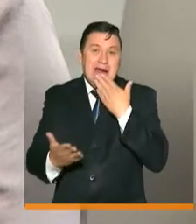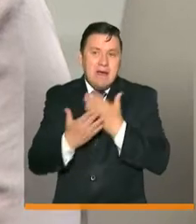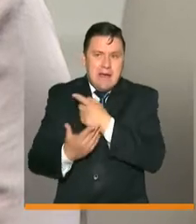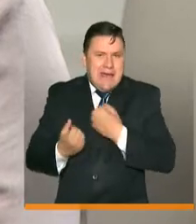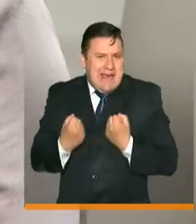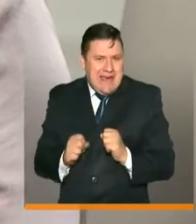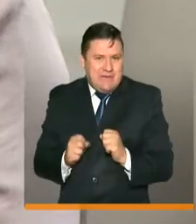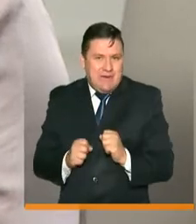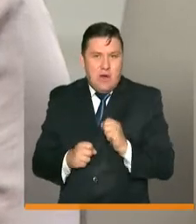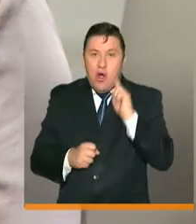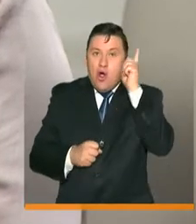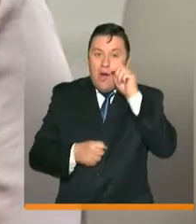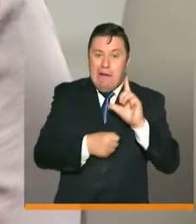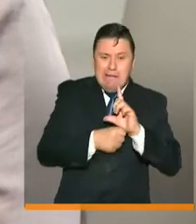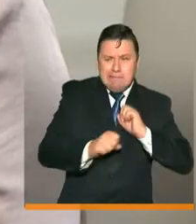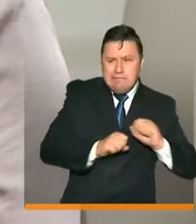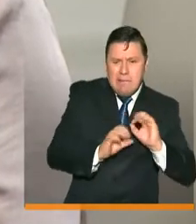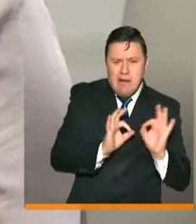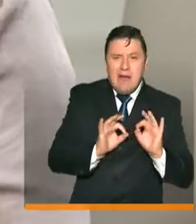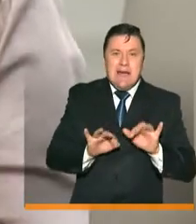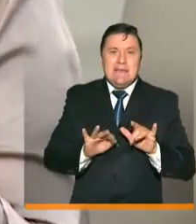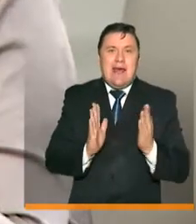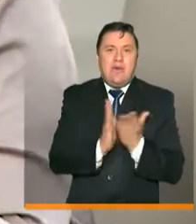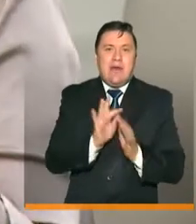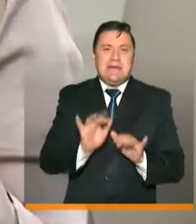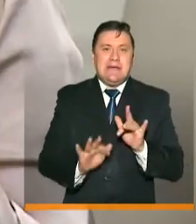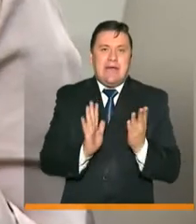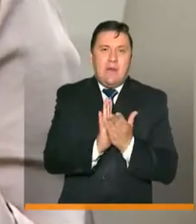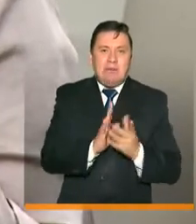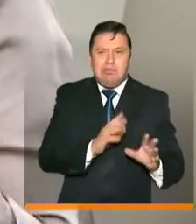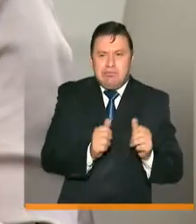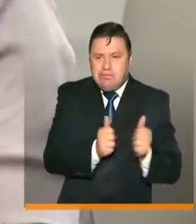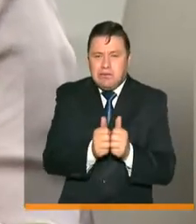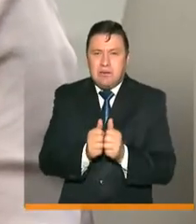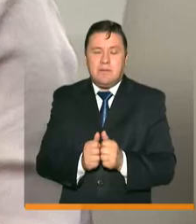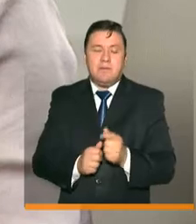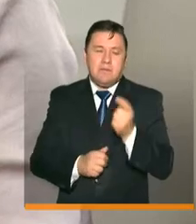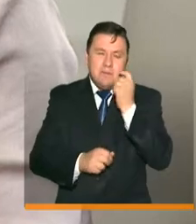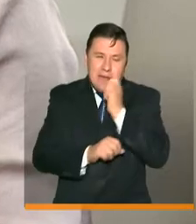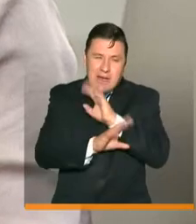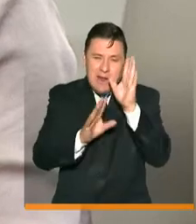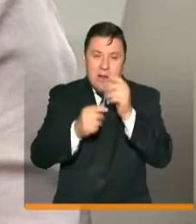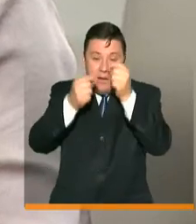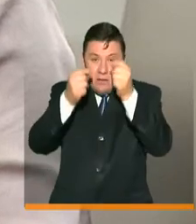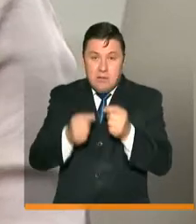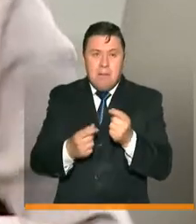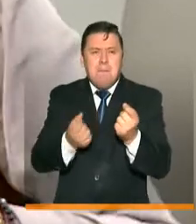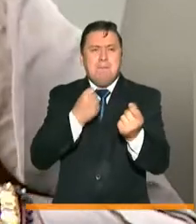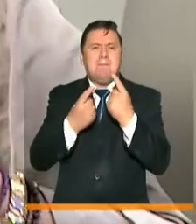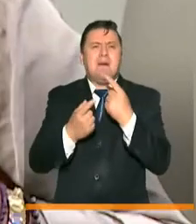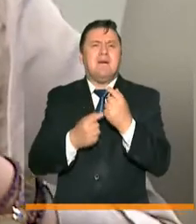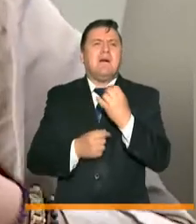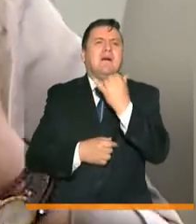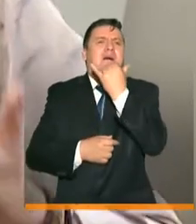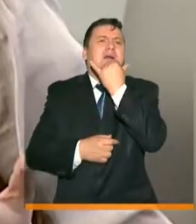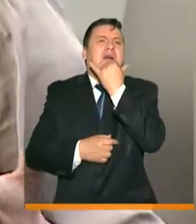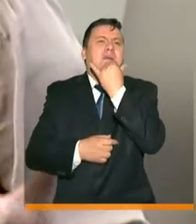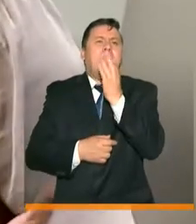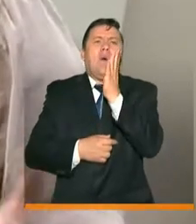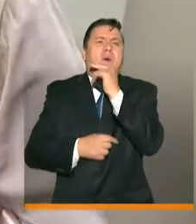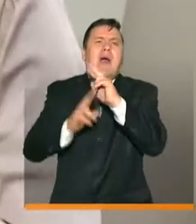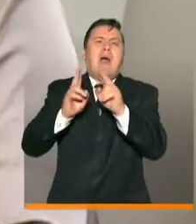al esfuerzo también de los gobiernos locales y los secretarios de educación. Y unas cifras para poner en contexto, presidente, cuando nos preguntan ¿y qué pasa donde